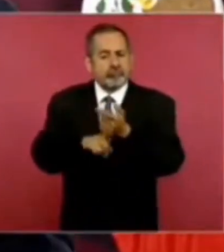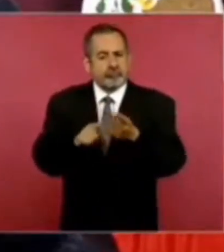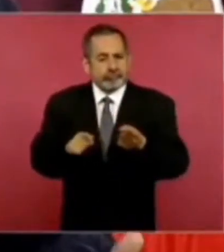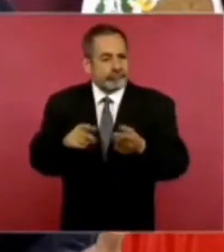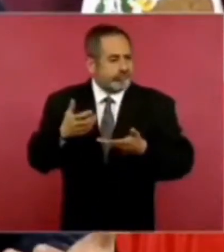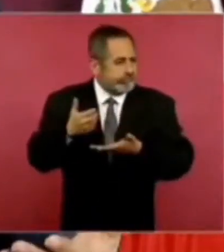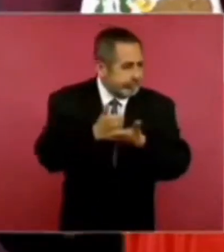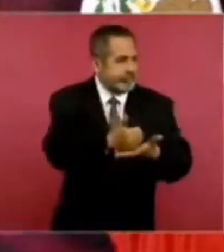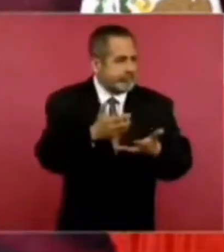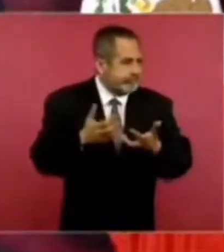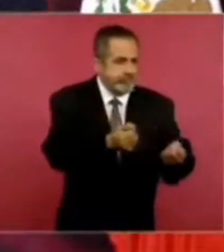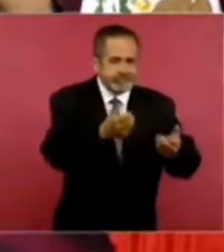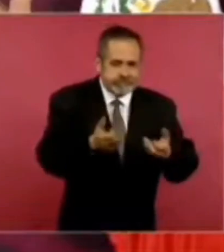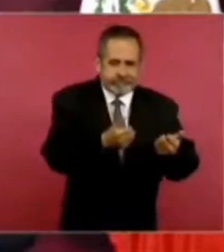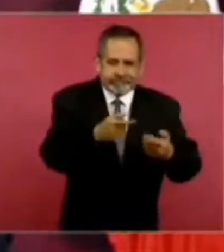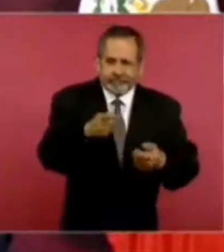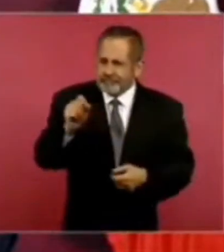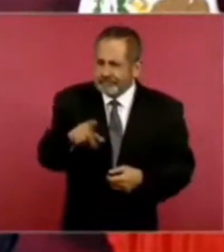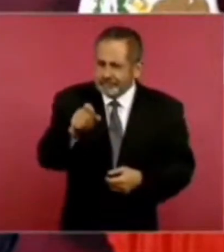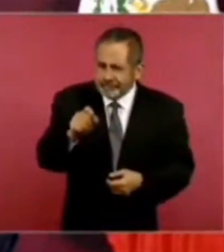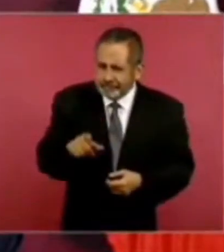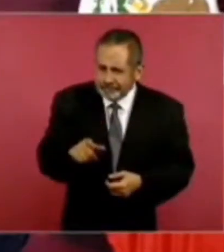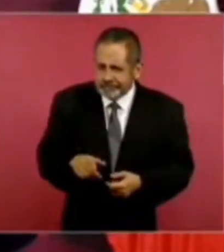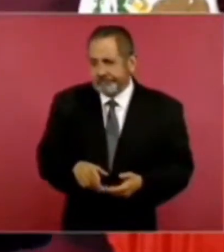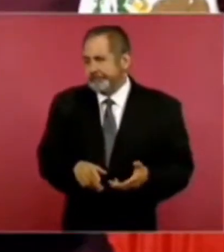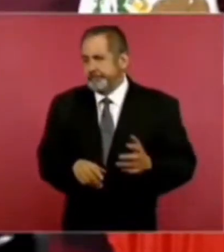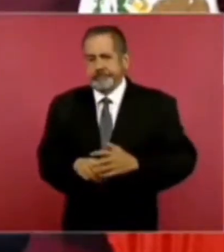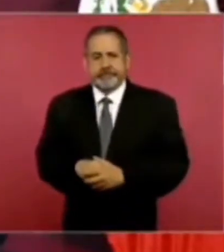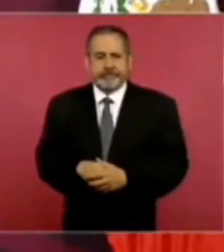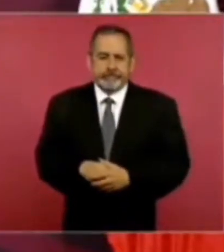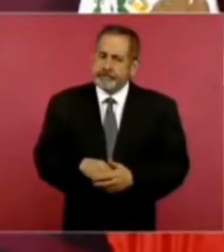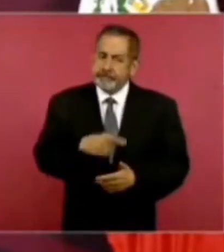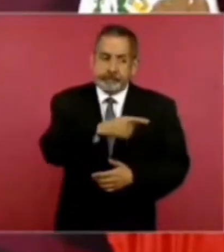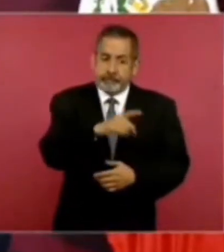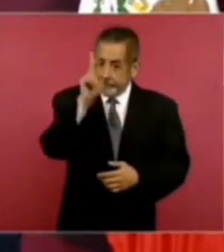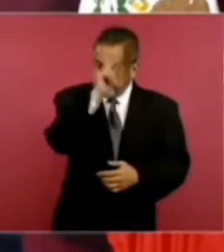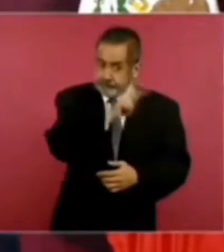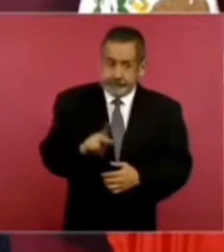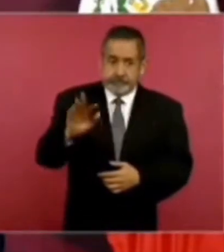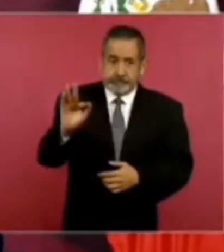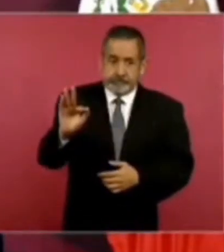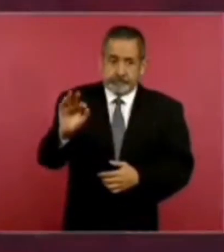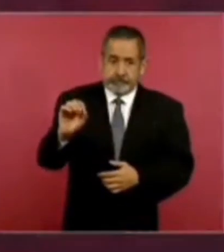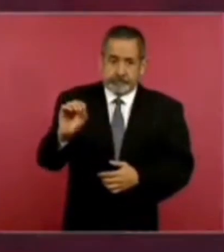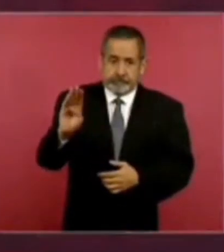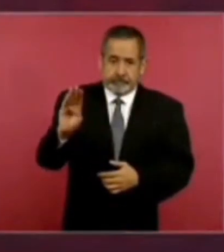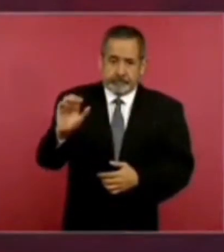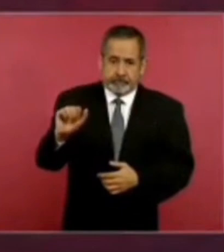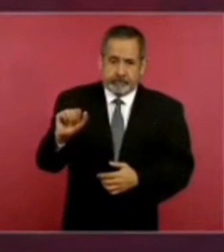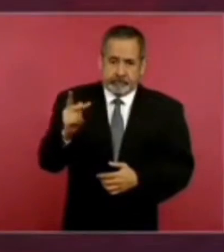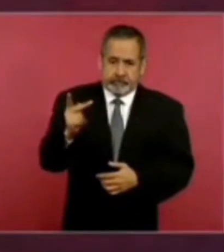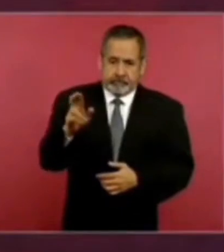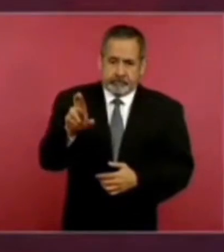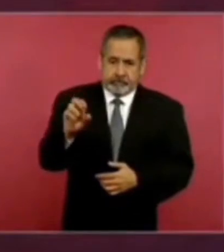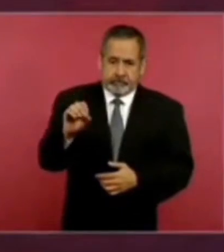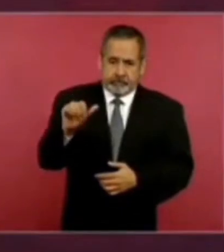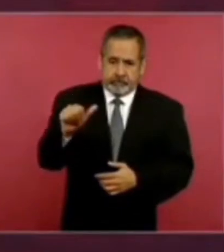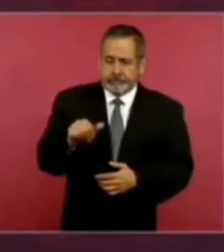compra con dinero público el gobierno de México los ferrocarriles que estaban en manos de extranjeros